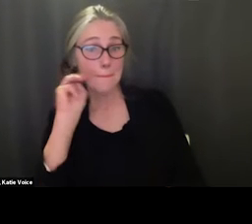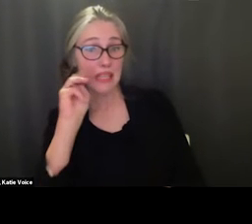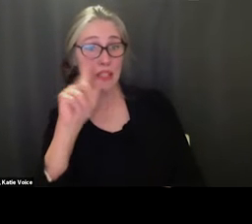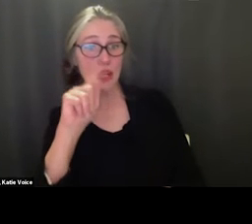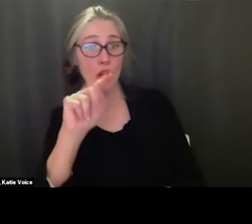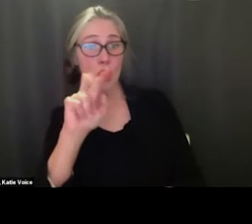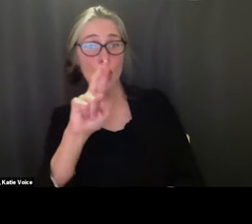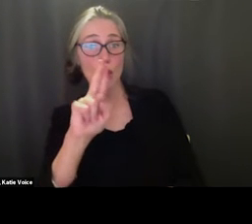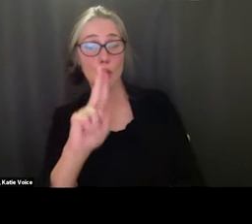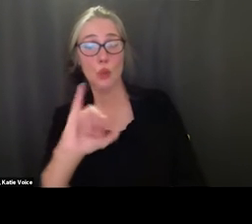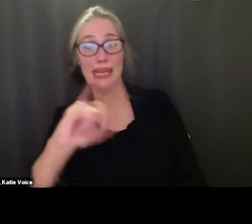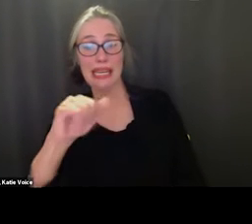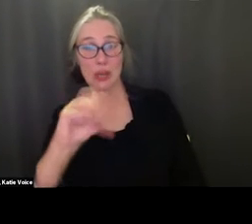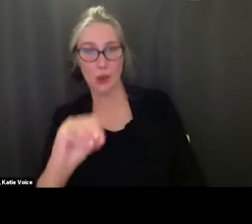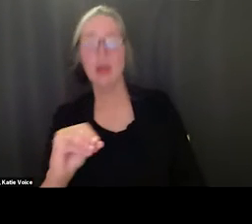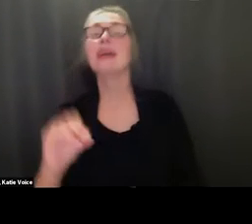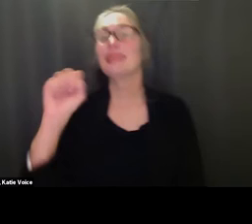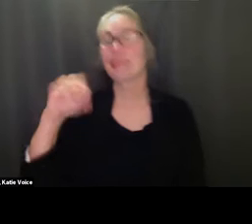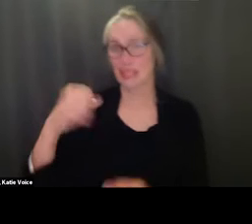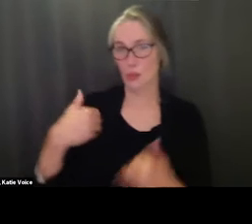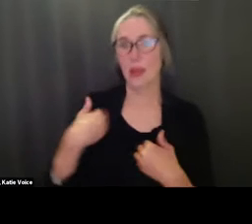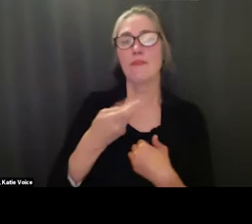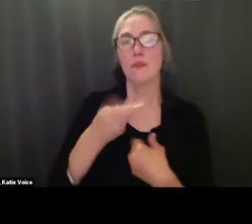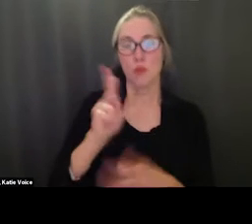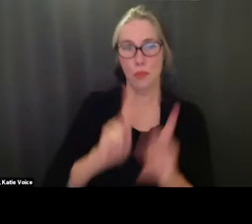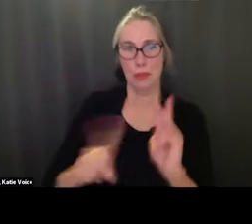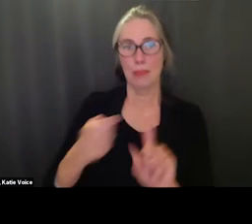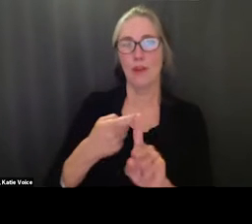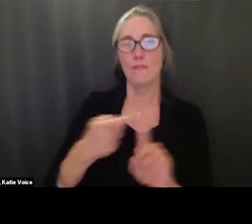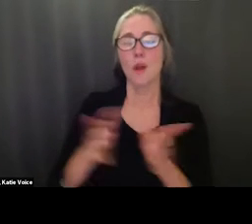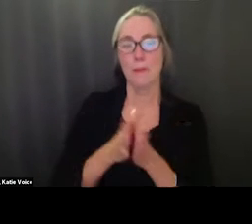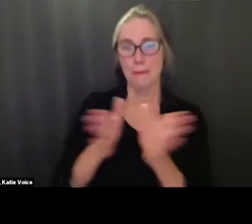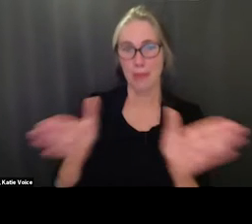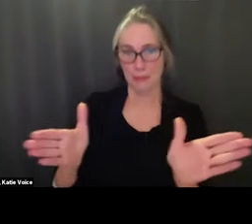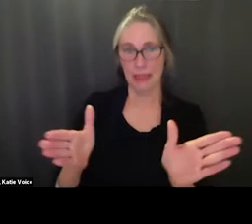asunto. Beth Grant y Anna Marie.